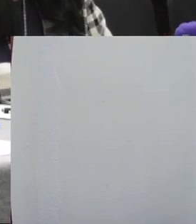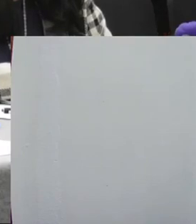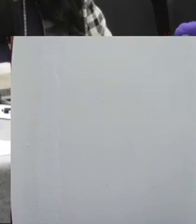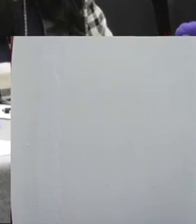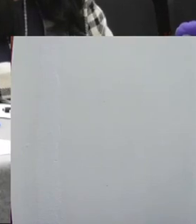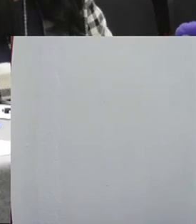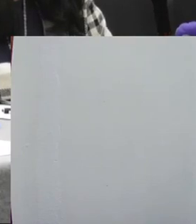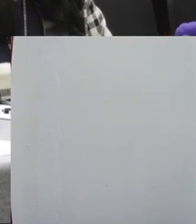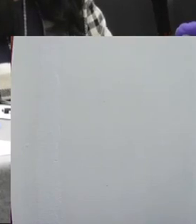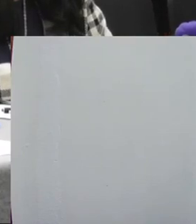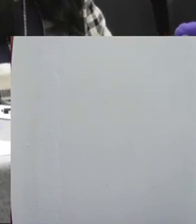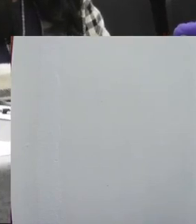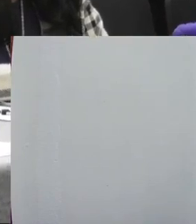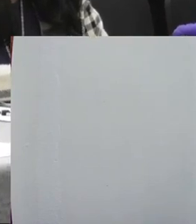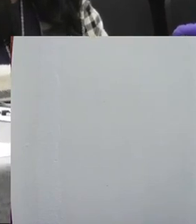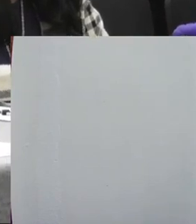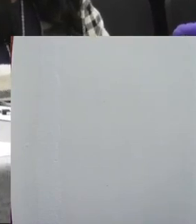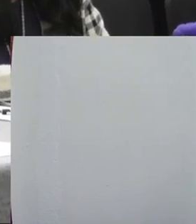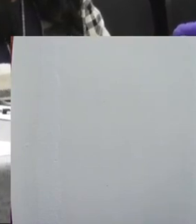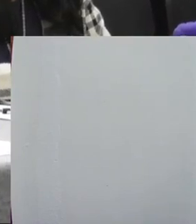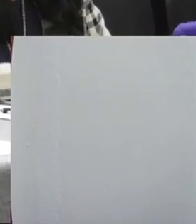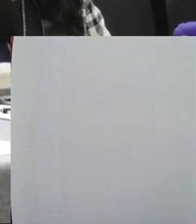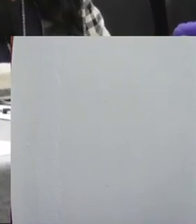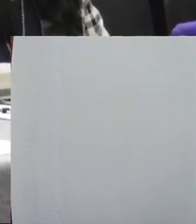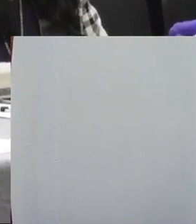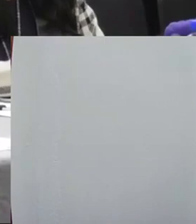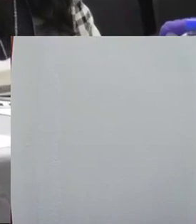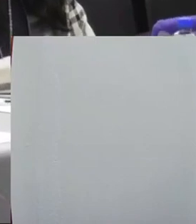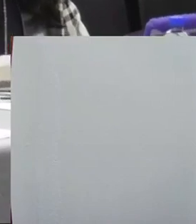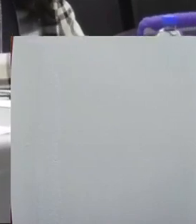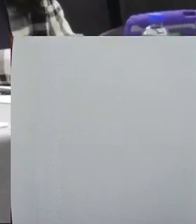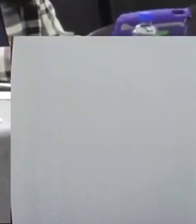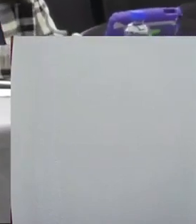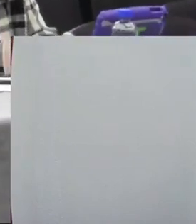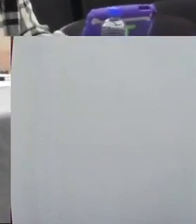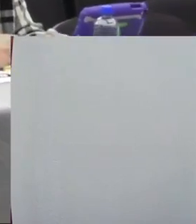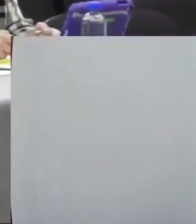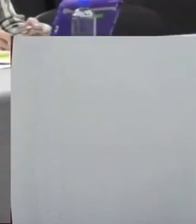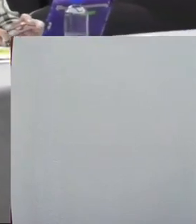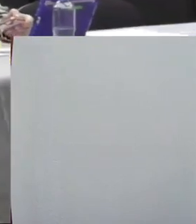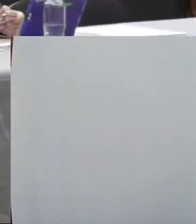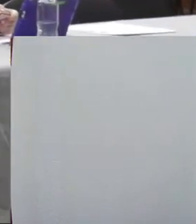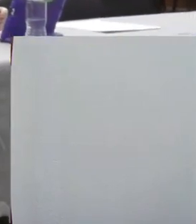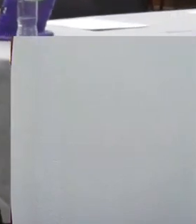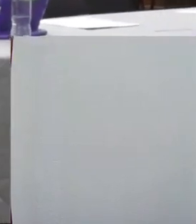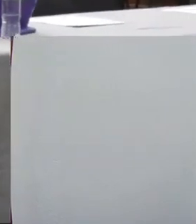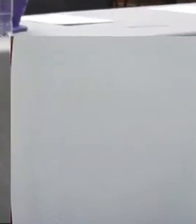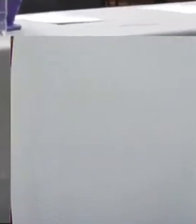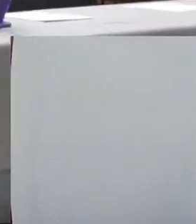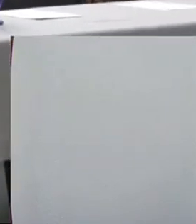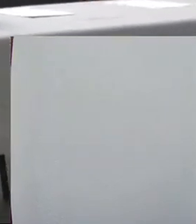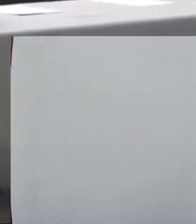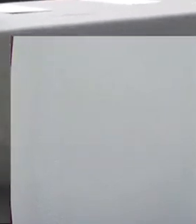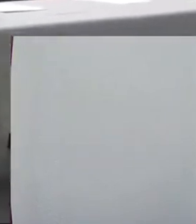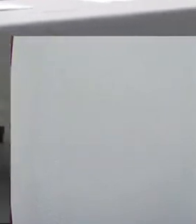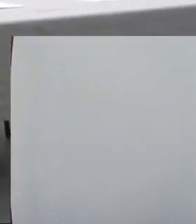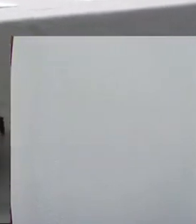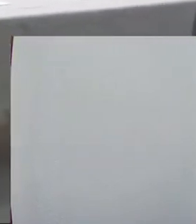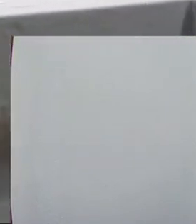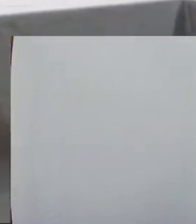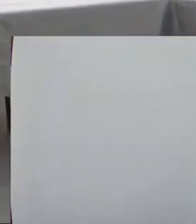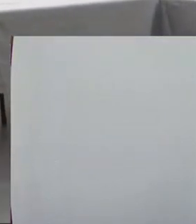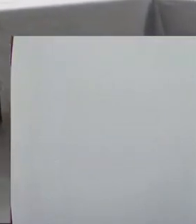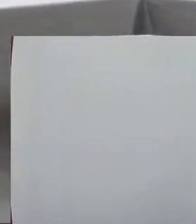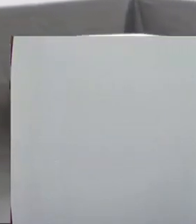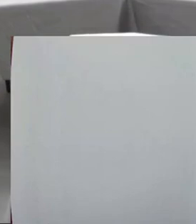Les pido de favor a las personas que están ubicadas en la mesa de la parte posterior, si fueran tan amables de ubicarse e integrarse en la